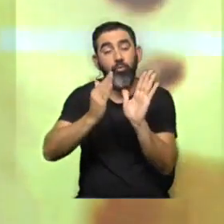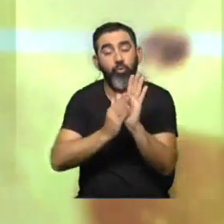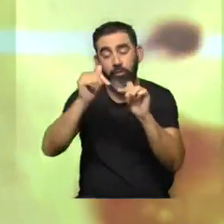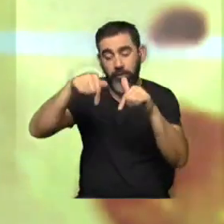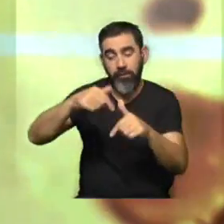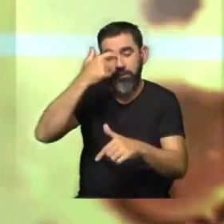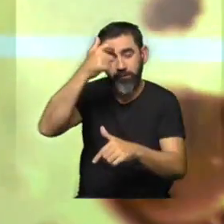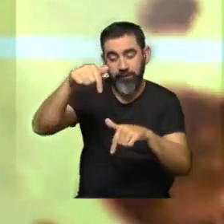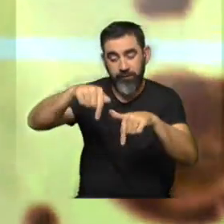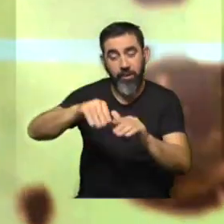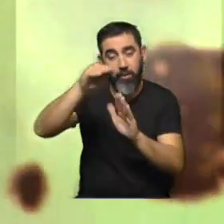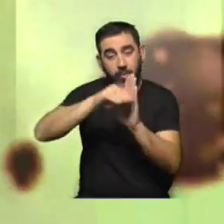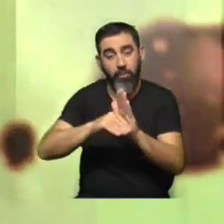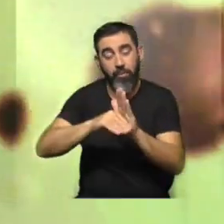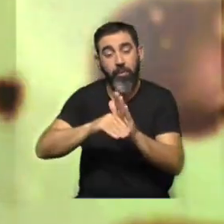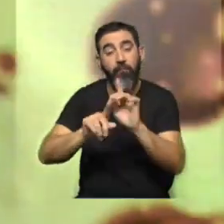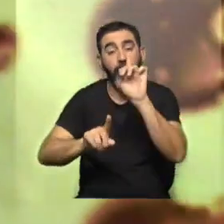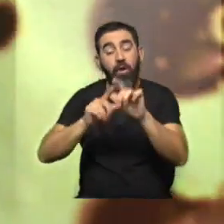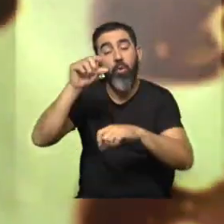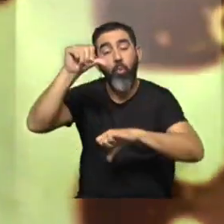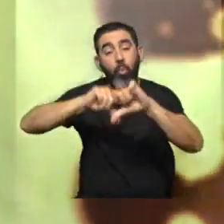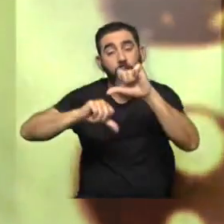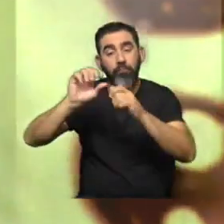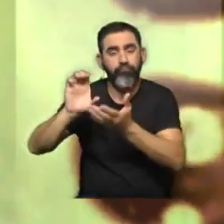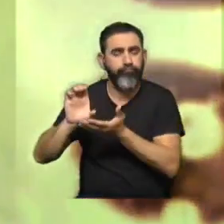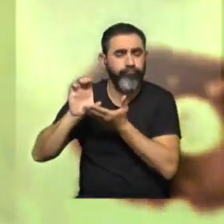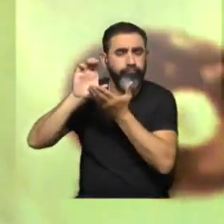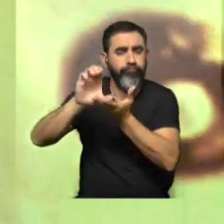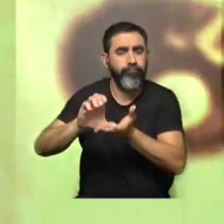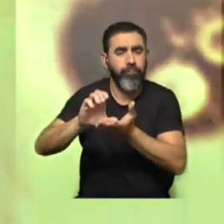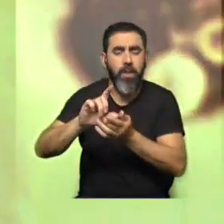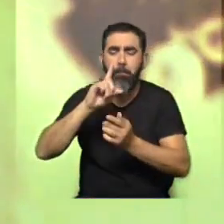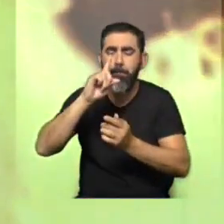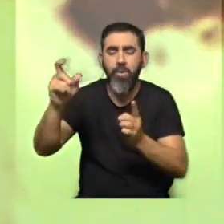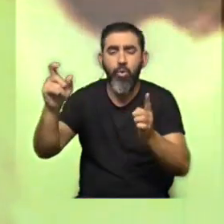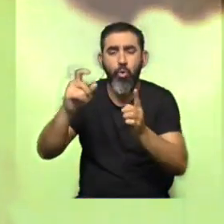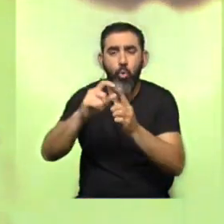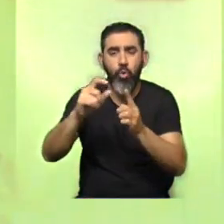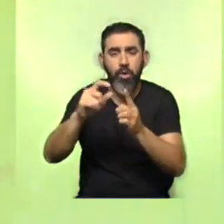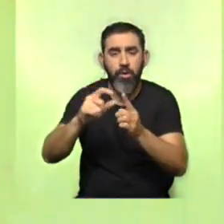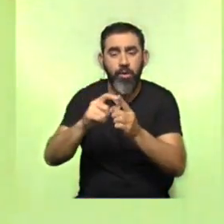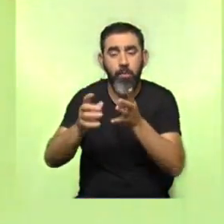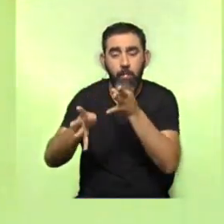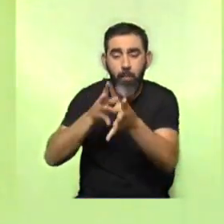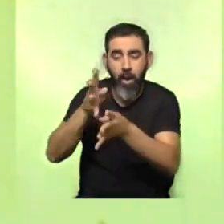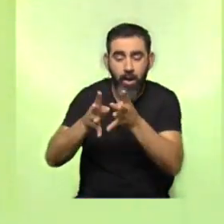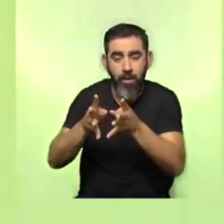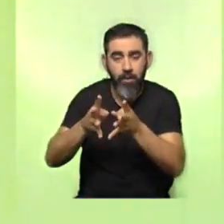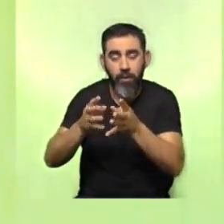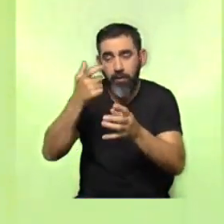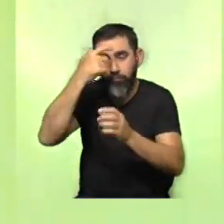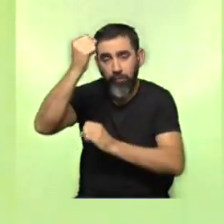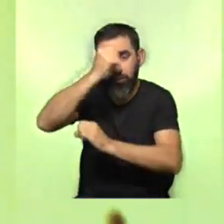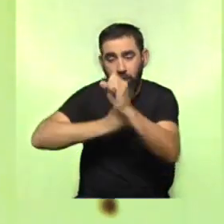hace mucho y que está ubicado en Facultad de Química con una inversión de cientos de miles de dólares en equipos de altísima